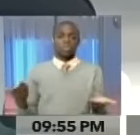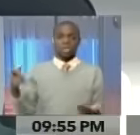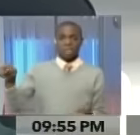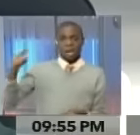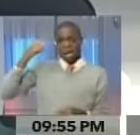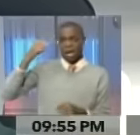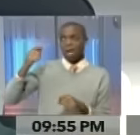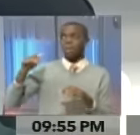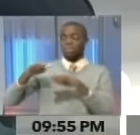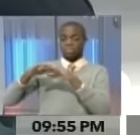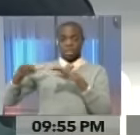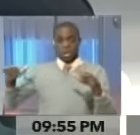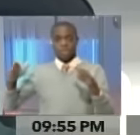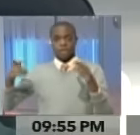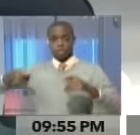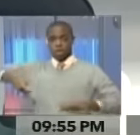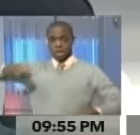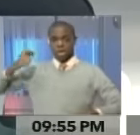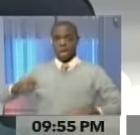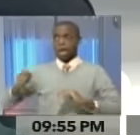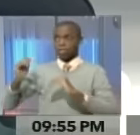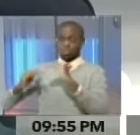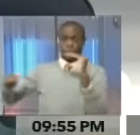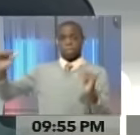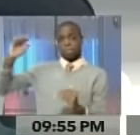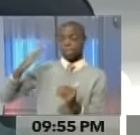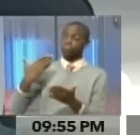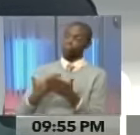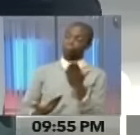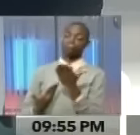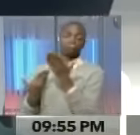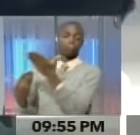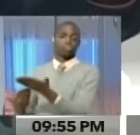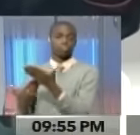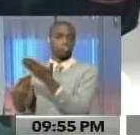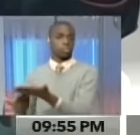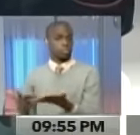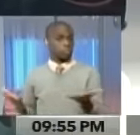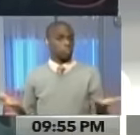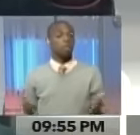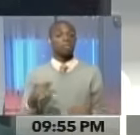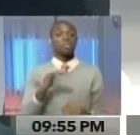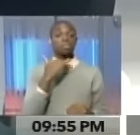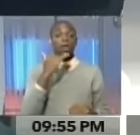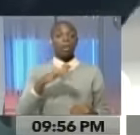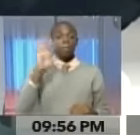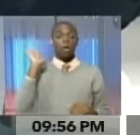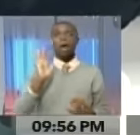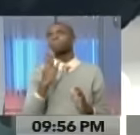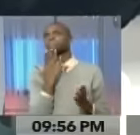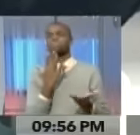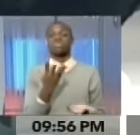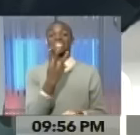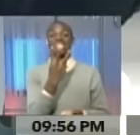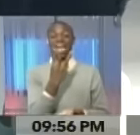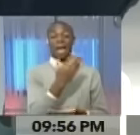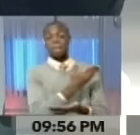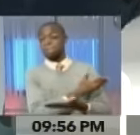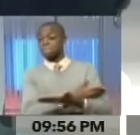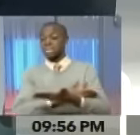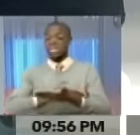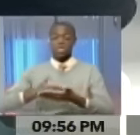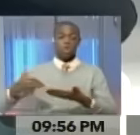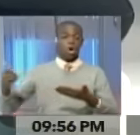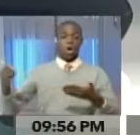y este este informe del Consejo Nacional electoral de hoy que dice Bueno si de 3 millones lograron iar